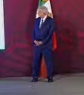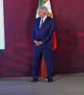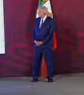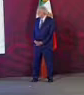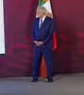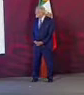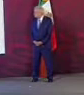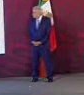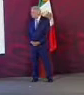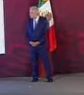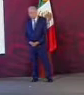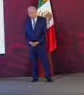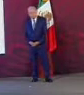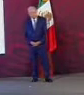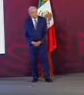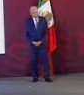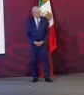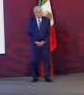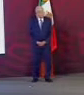Banobras.